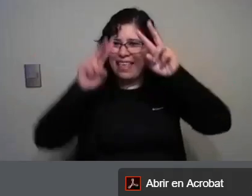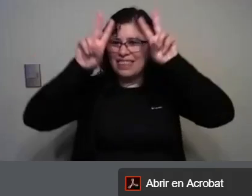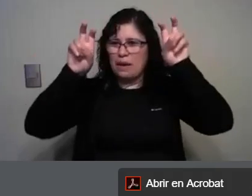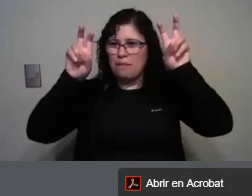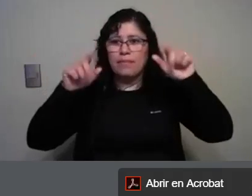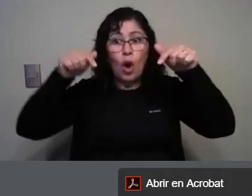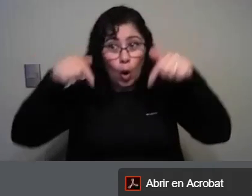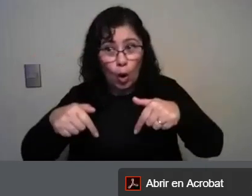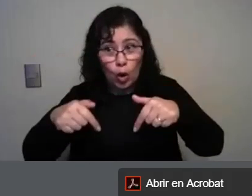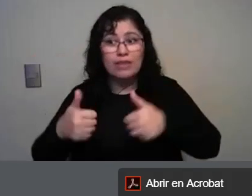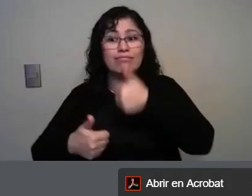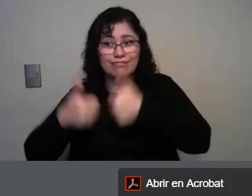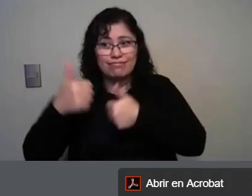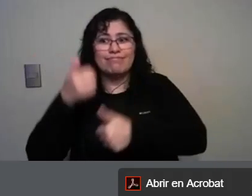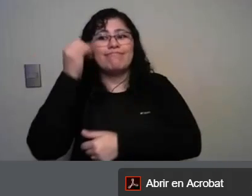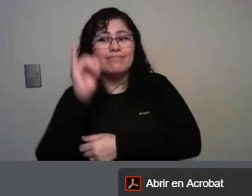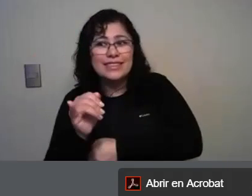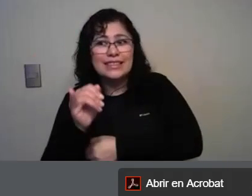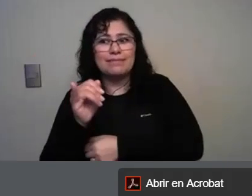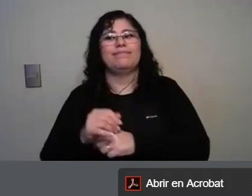pero es recomendable